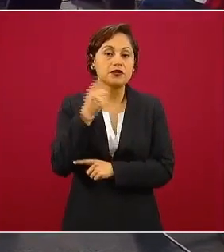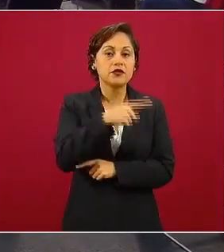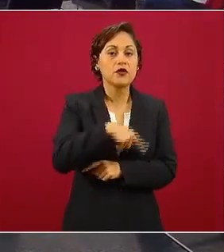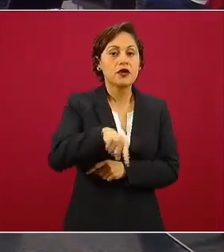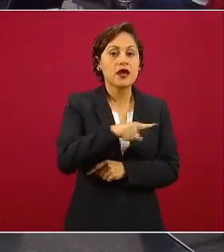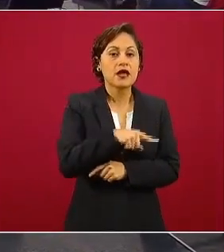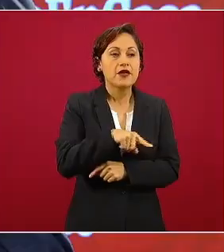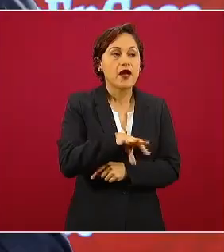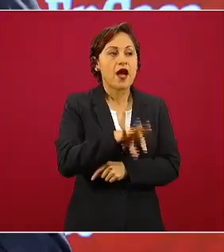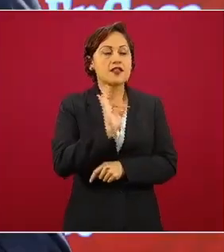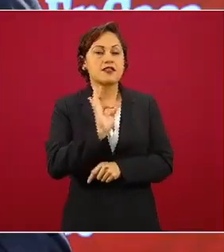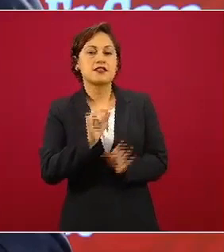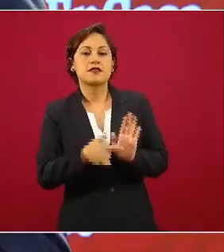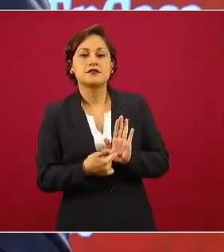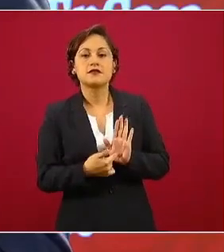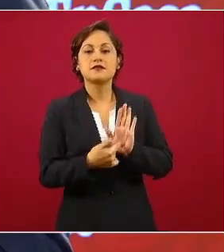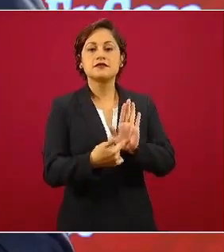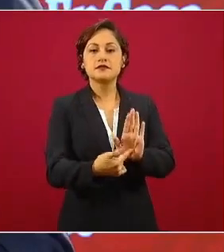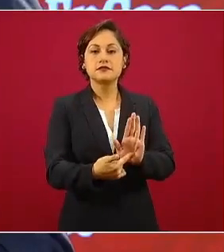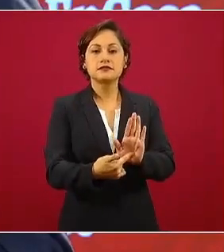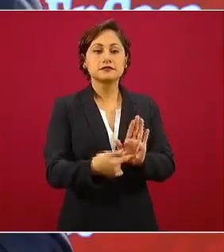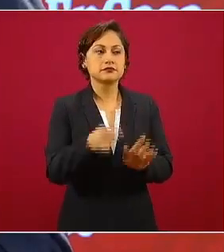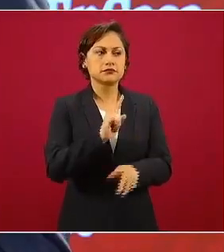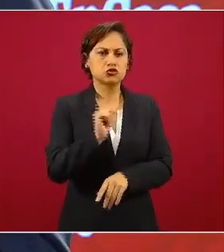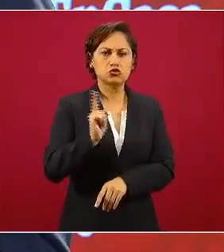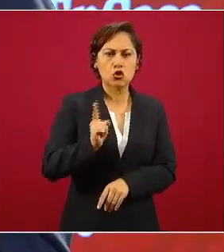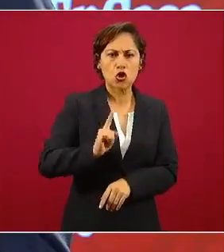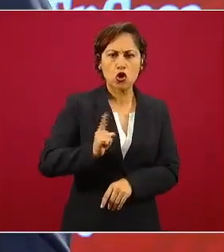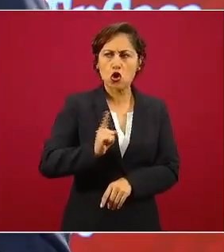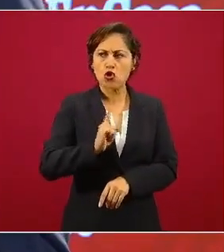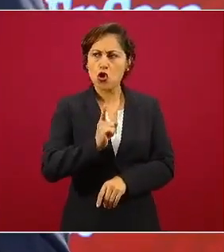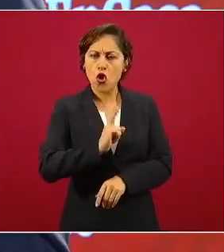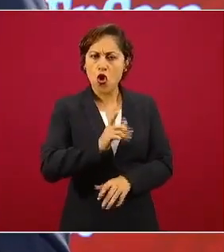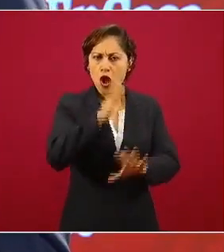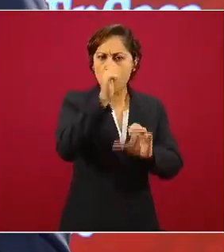que se cumpla con el compromiso de entregar el agua.